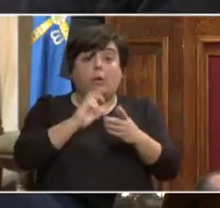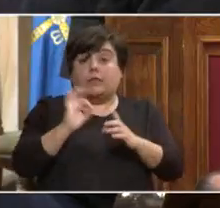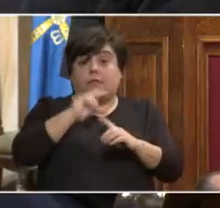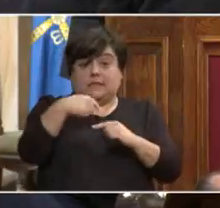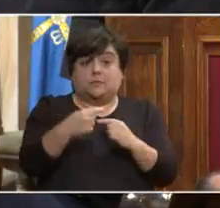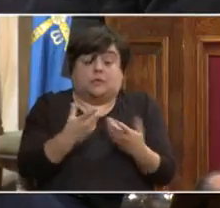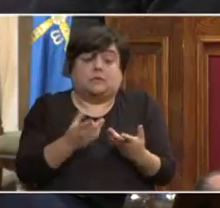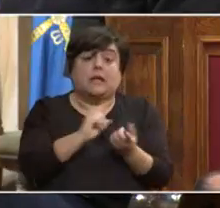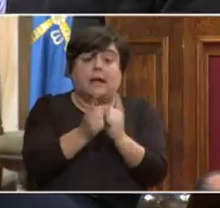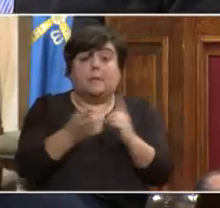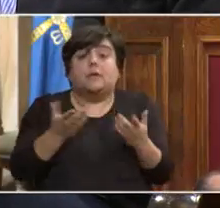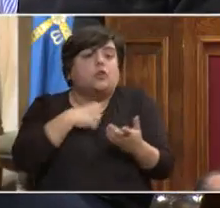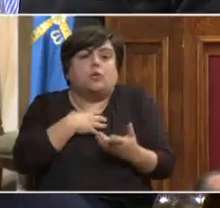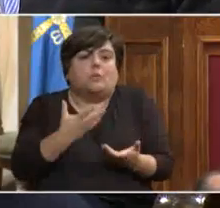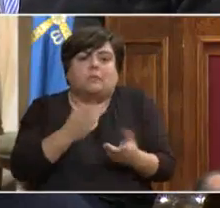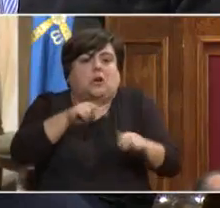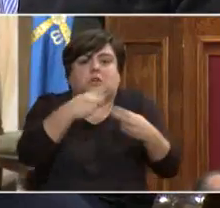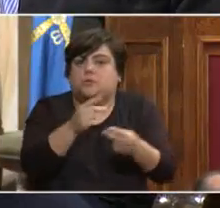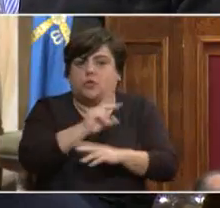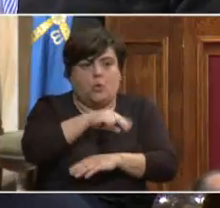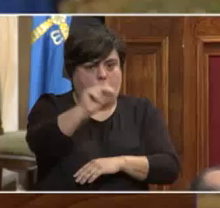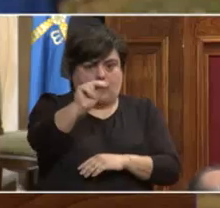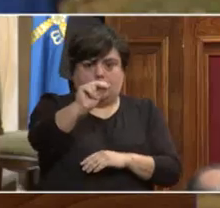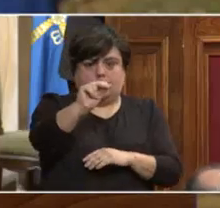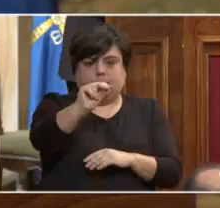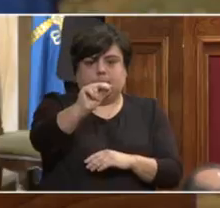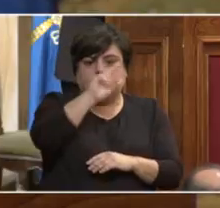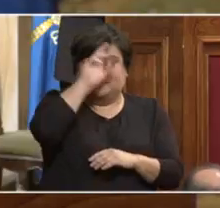fáctica o ut supra. Y yo siempre les contesto que no.